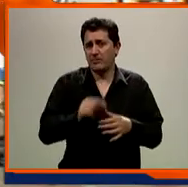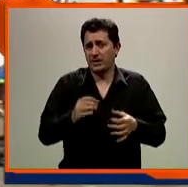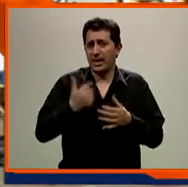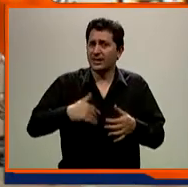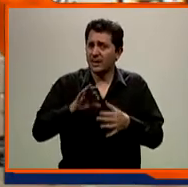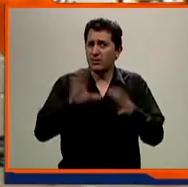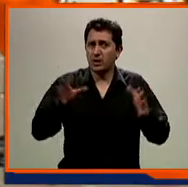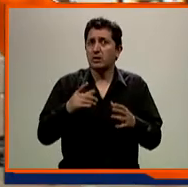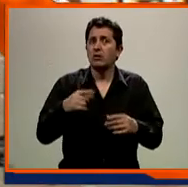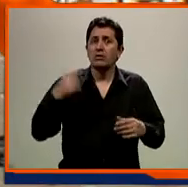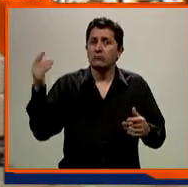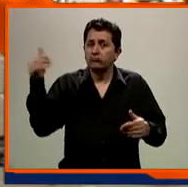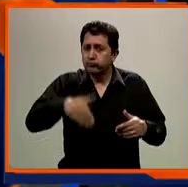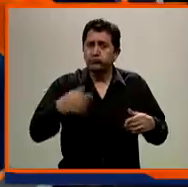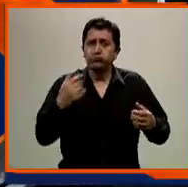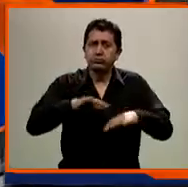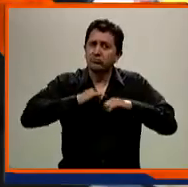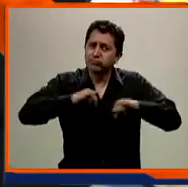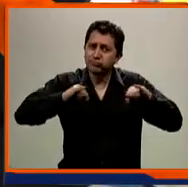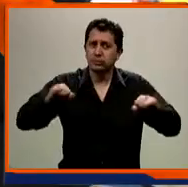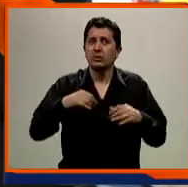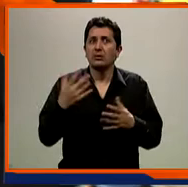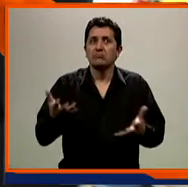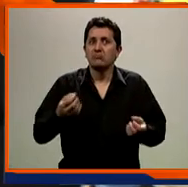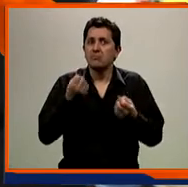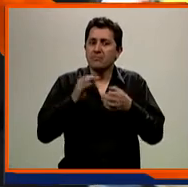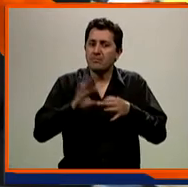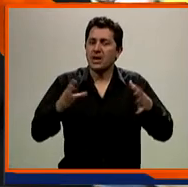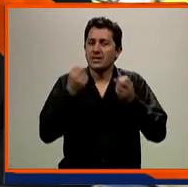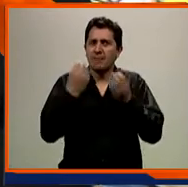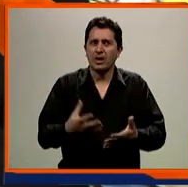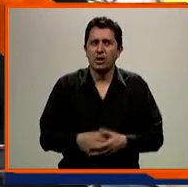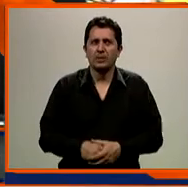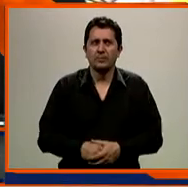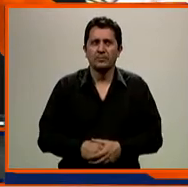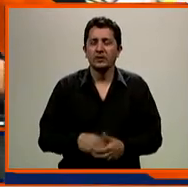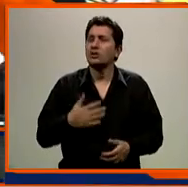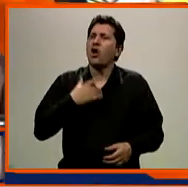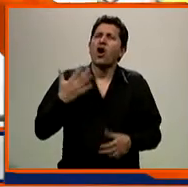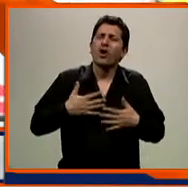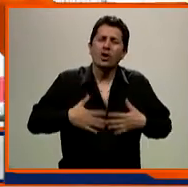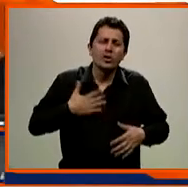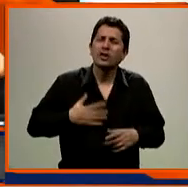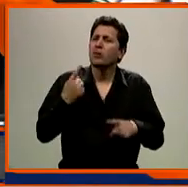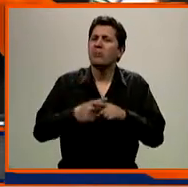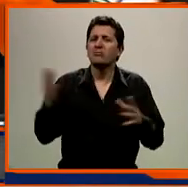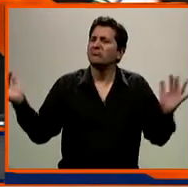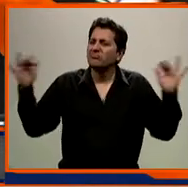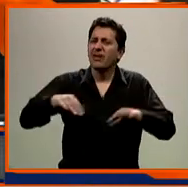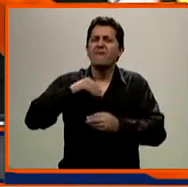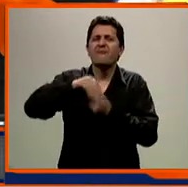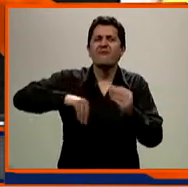seguimos fortaleciendo con esta participación activa, ¿no? Nos llena de alegría que sea una actividad familiar, más allá de la gente que lo